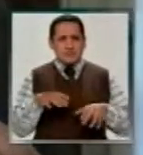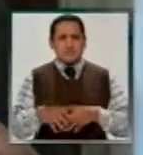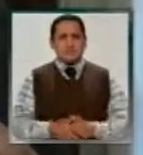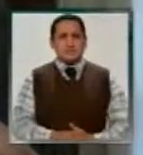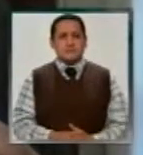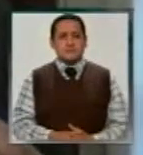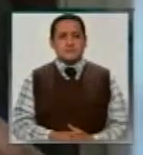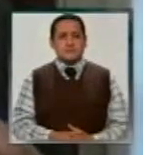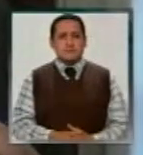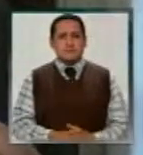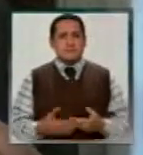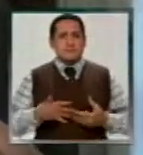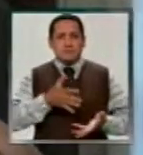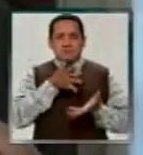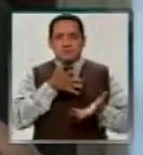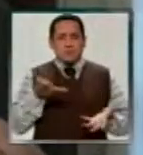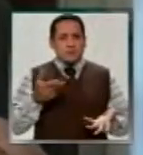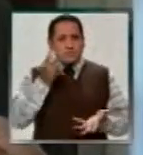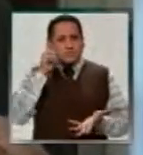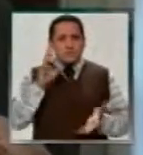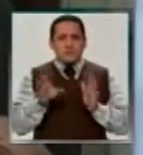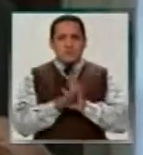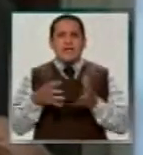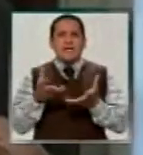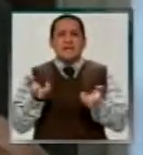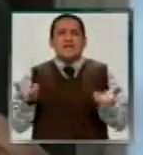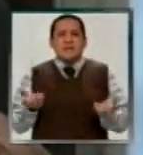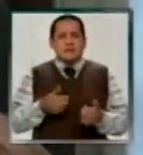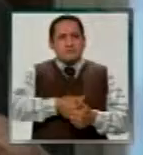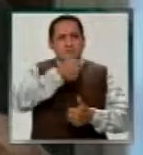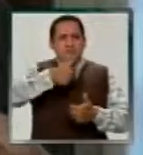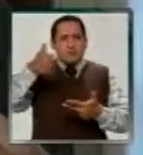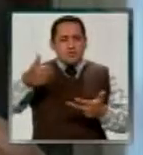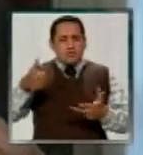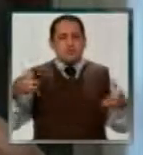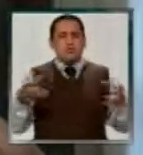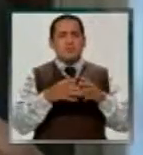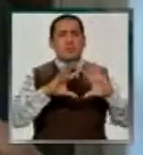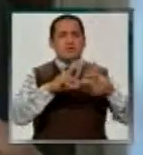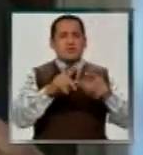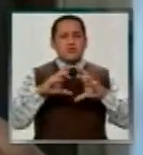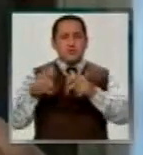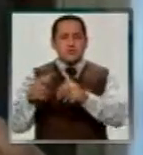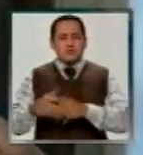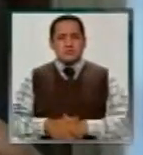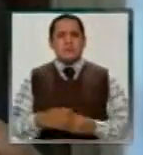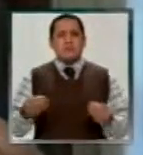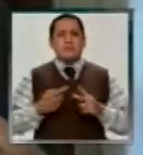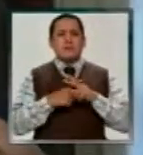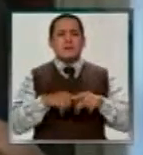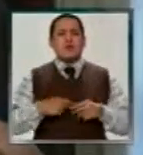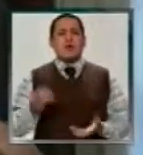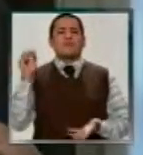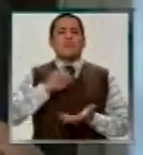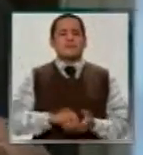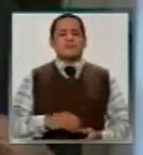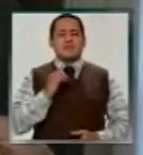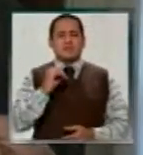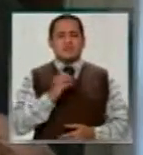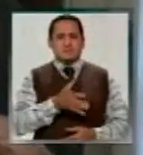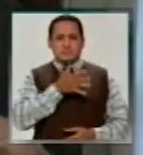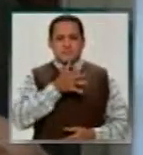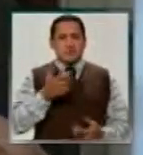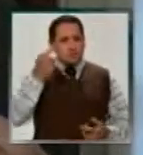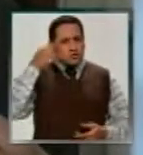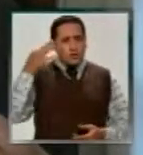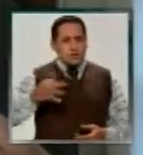eh No sabemos cuál sea la intención de los dirigentes de los frentes de querer intervenir nuevamente a empezar un diálogo de cero creo que